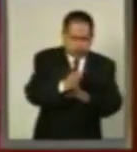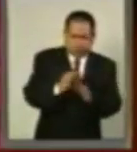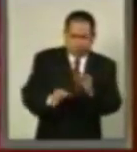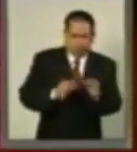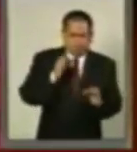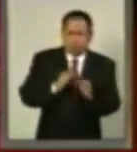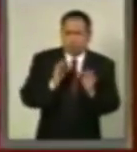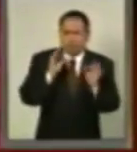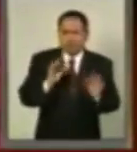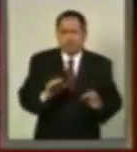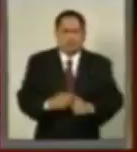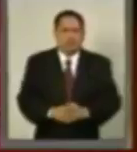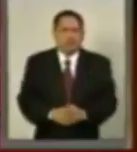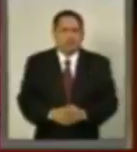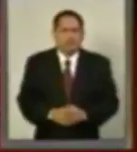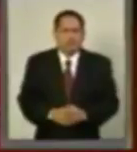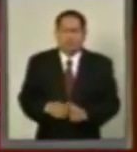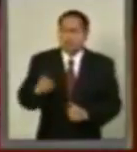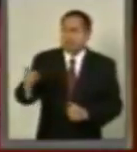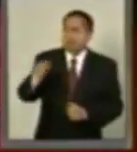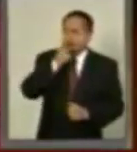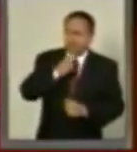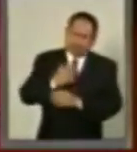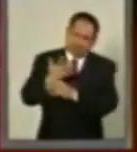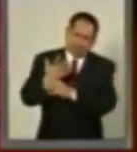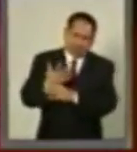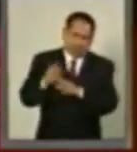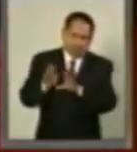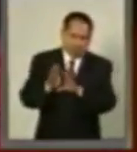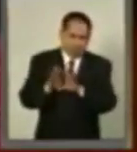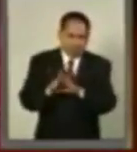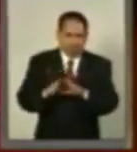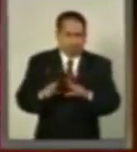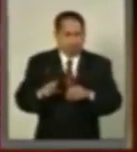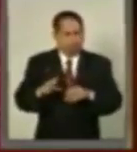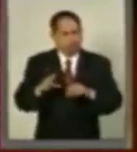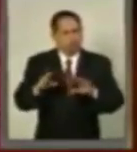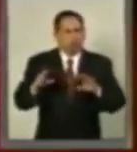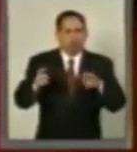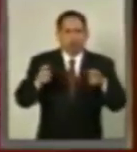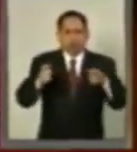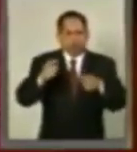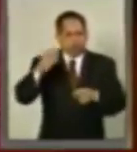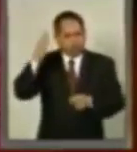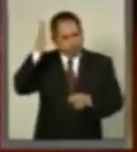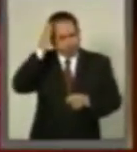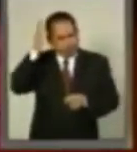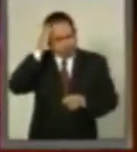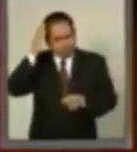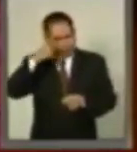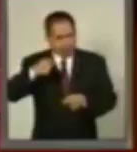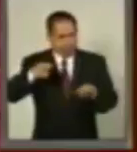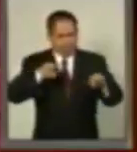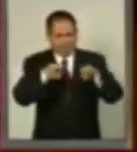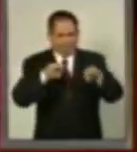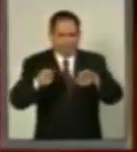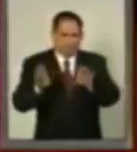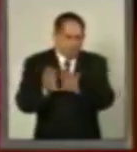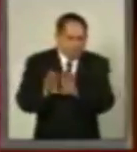ellos. Usted habla de la neutralización de los líderes. Yo espero que no